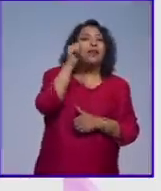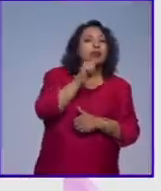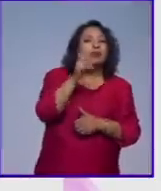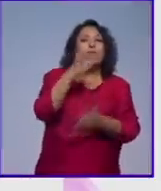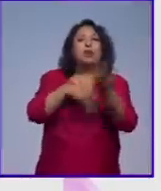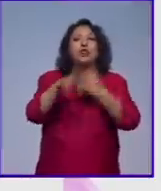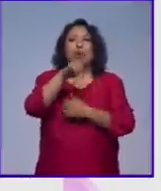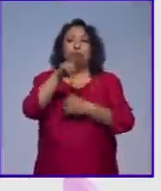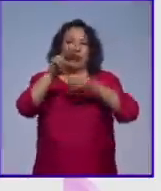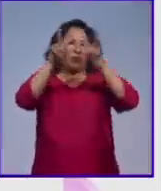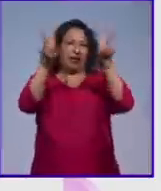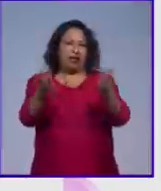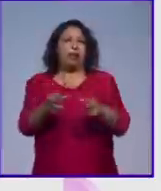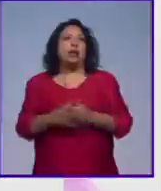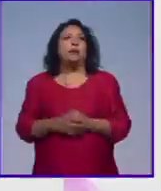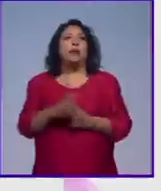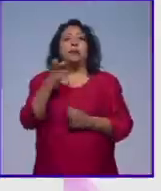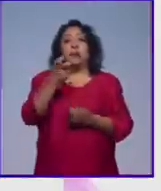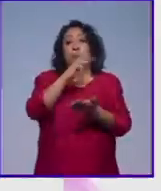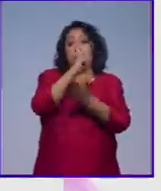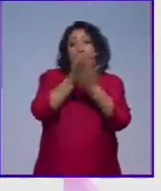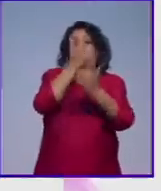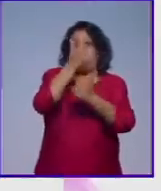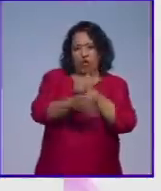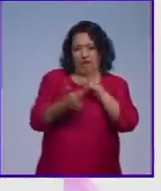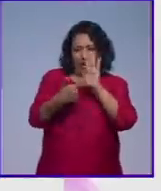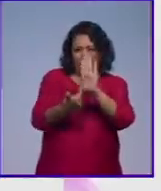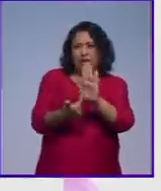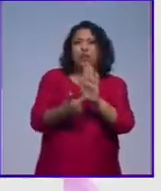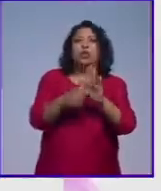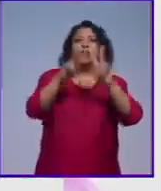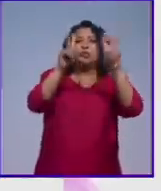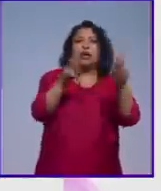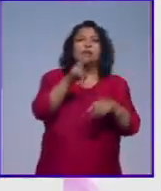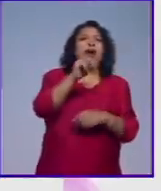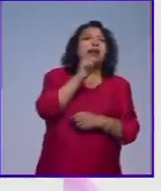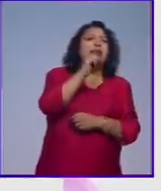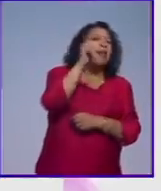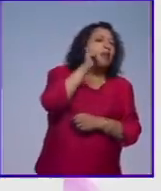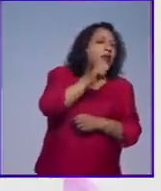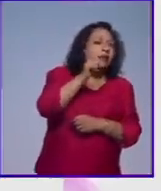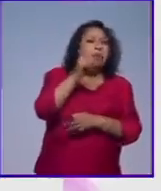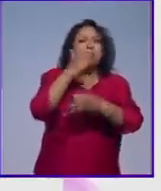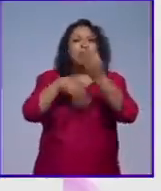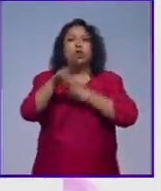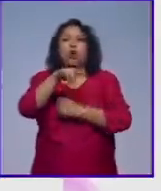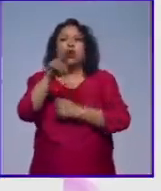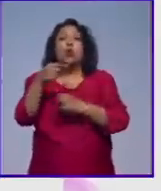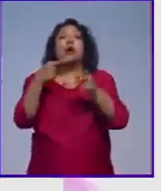Nunca. Este proyecto en específico, Nada Siempre, Todo Nunca, empezó en el